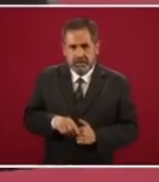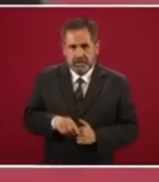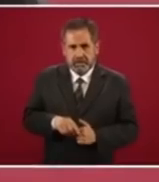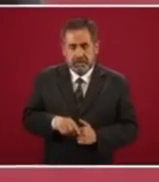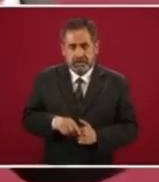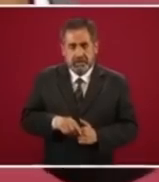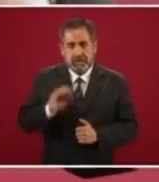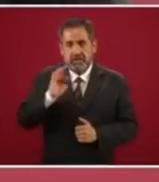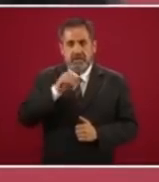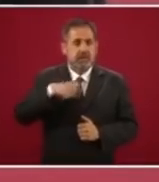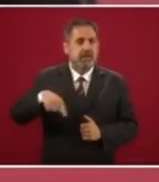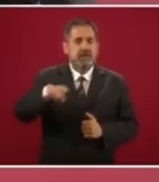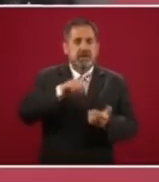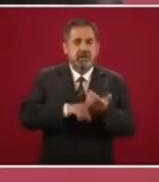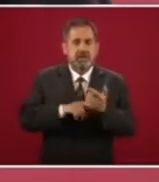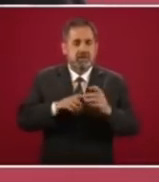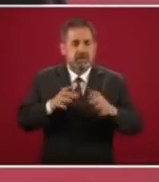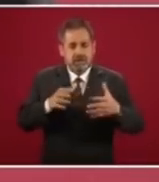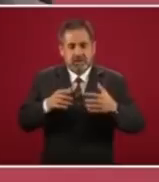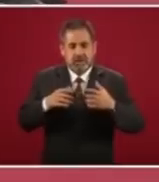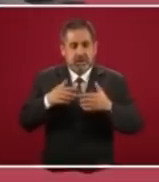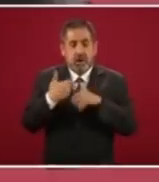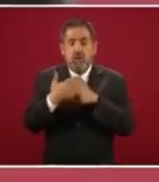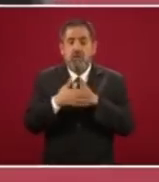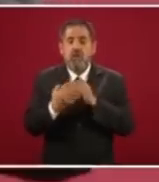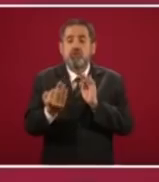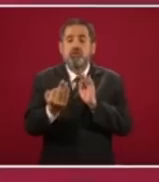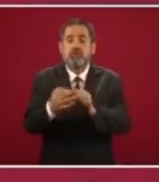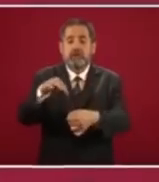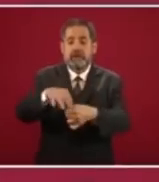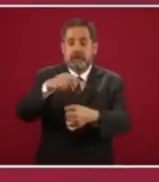en la medida de que se vayan acercando elecciones,